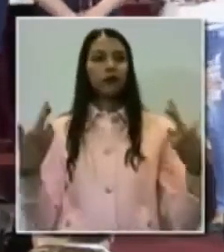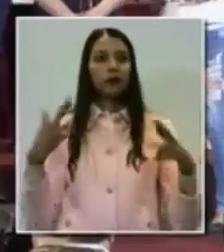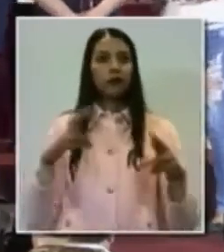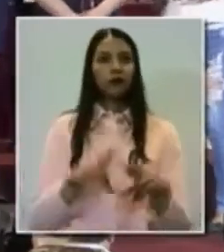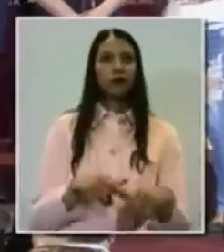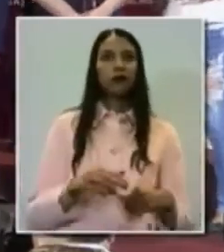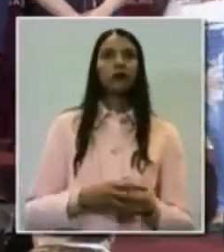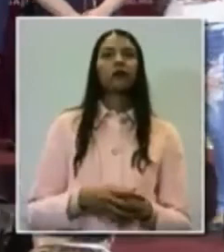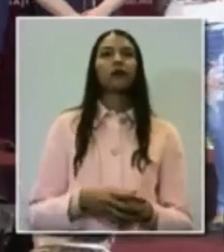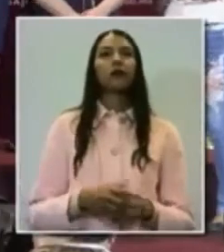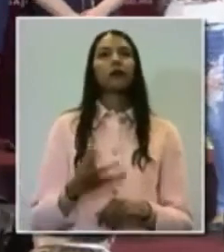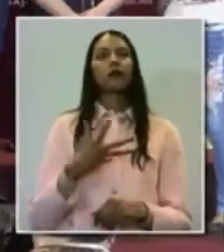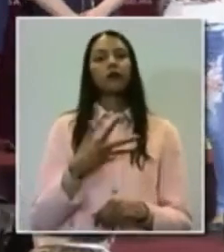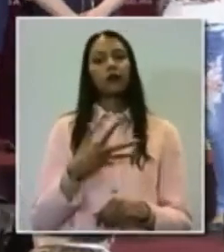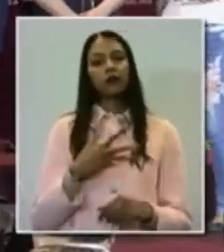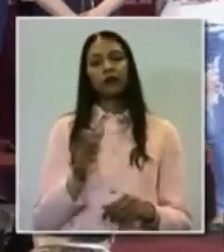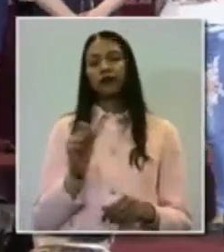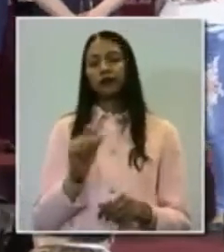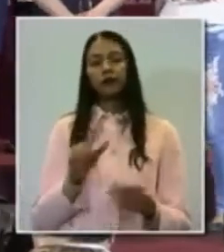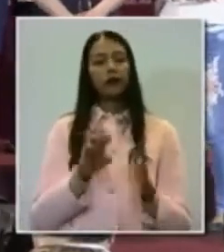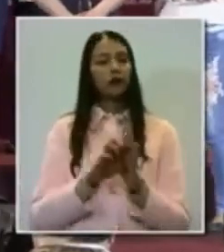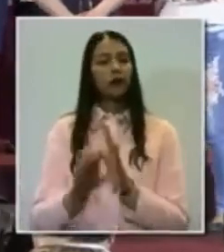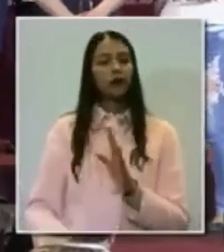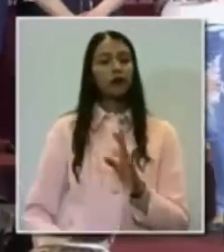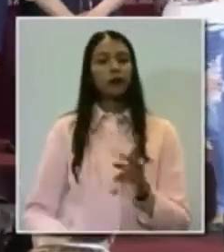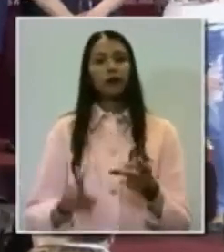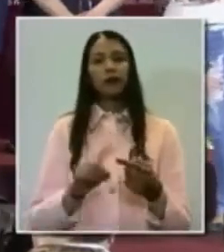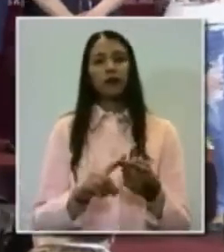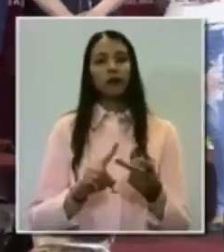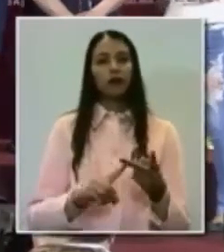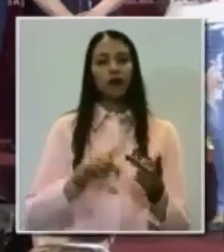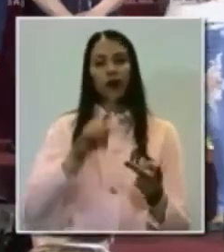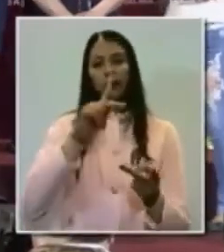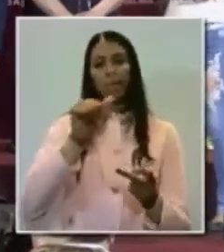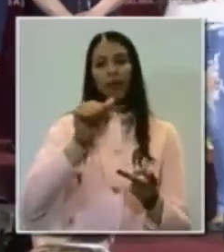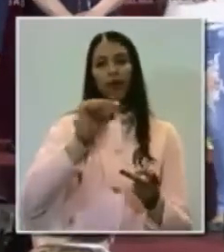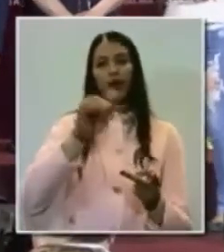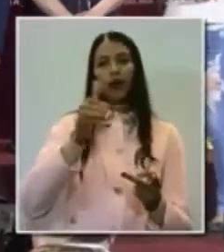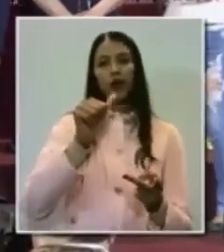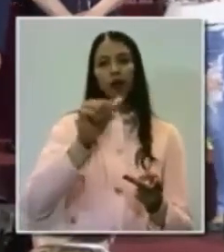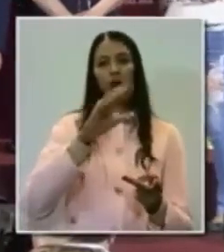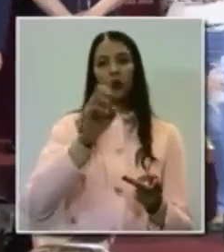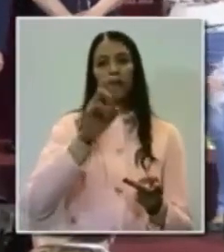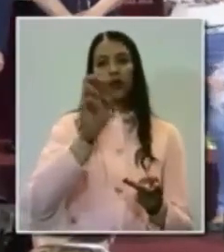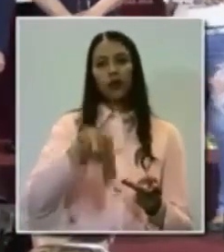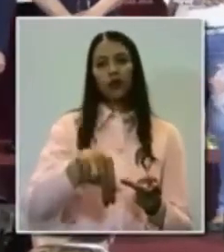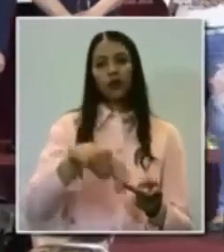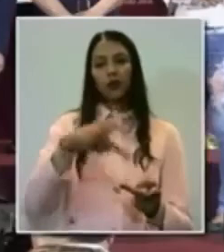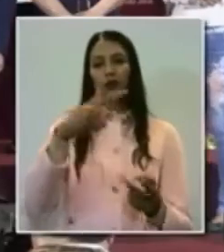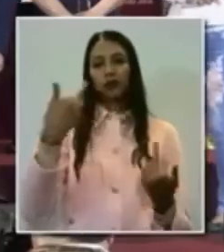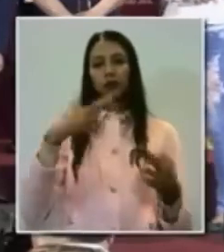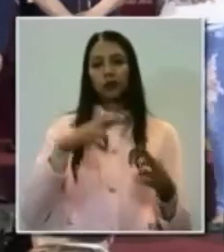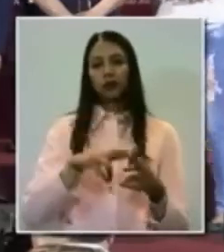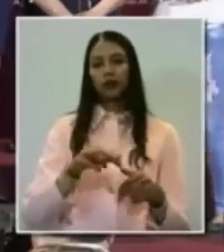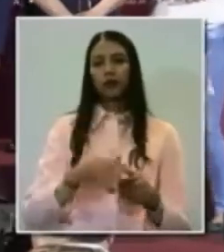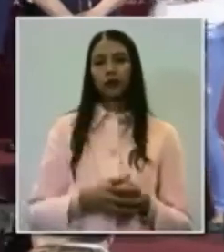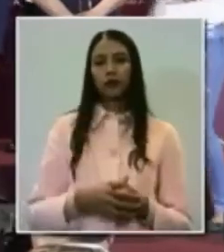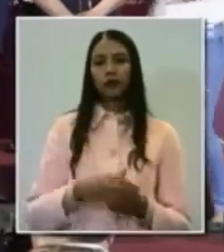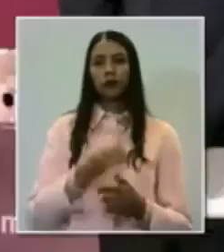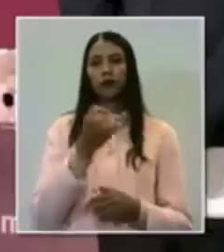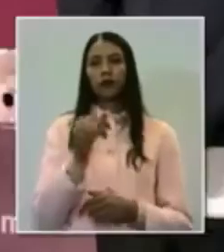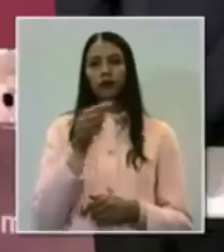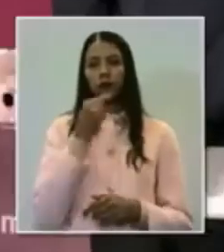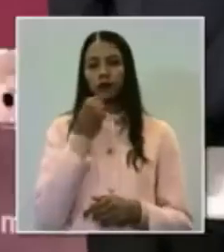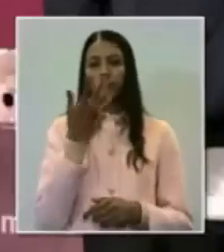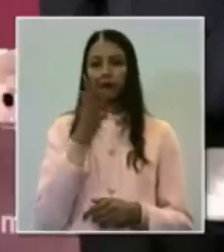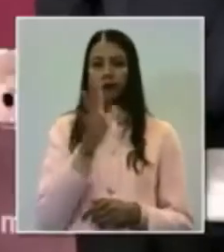maestros, tenemos también, por ejemplo, en Pajacuarán teníamos 8 maestros, de